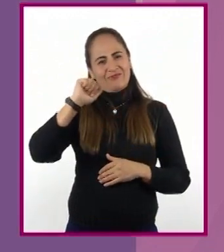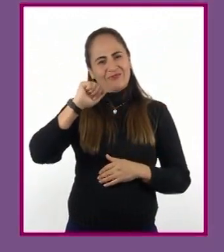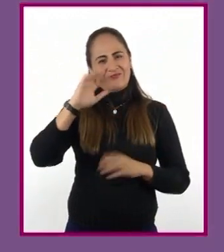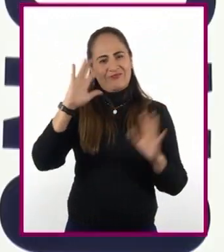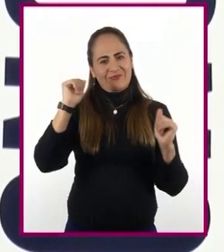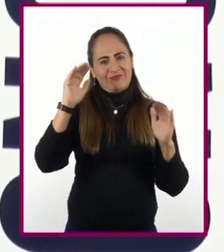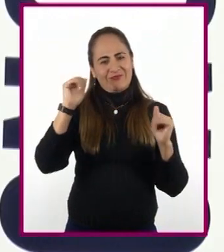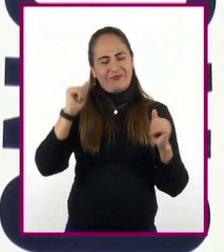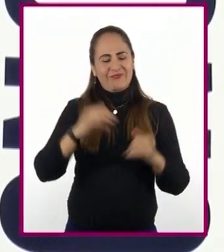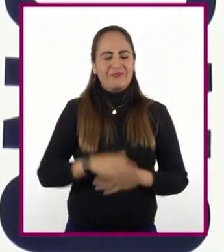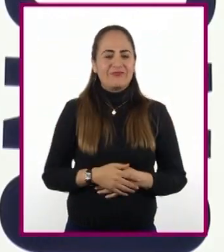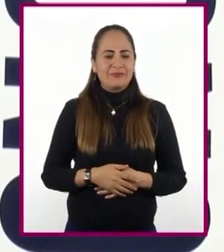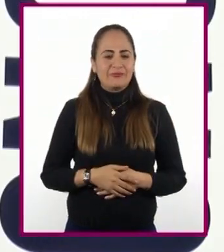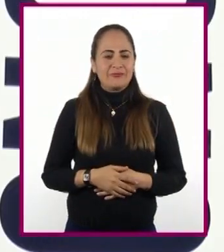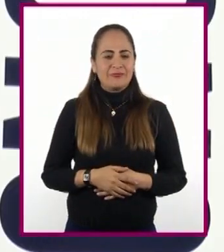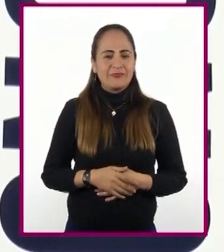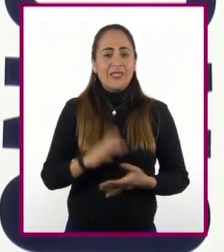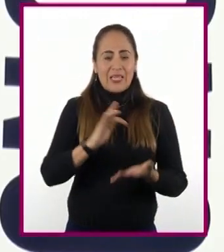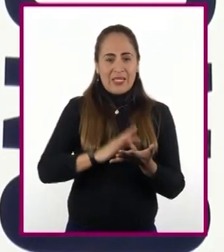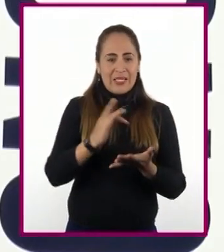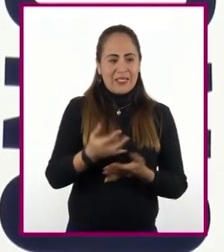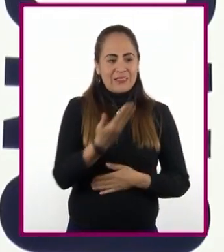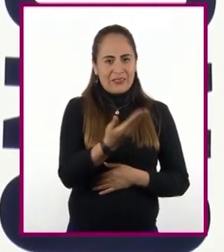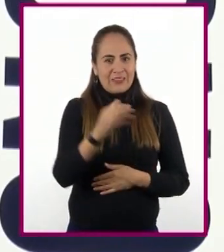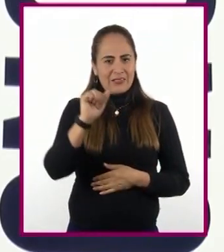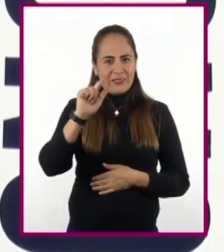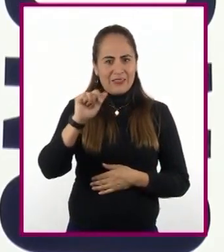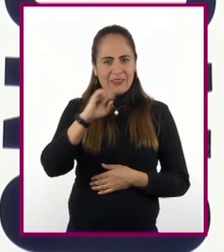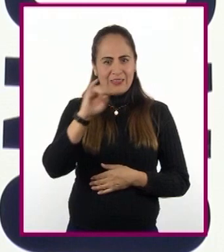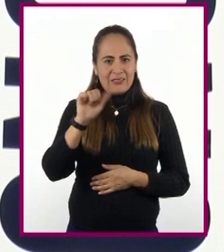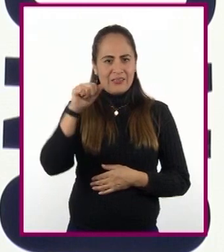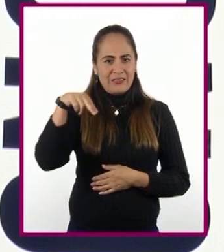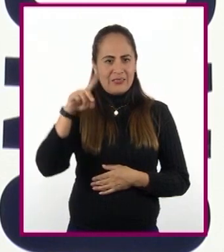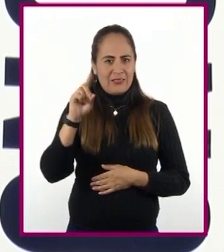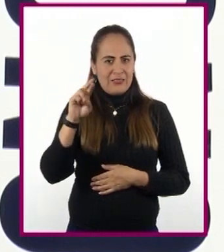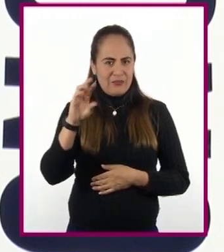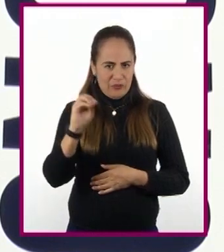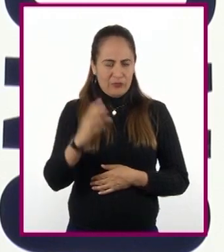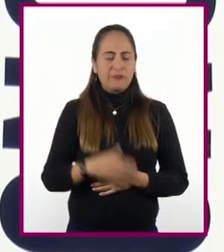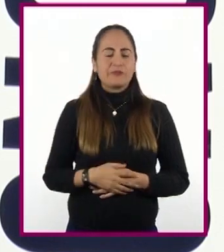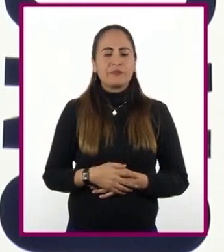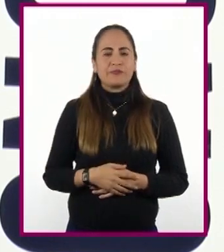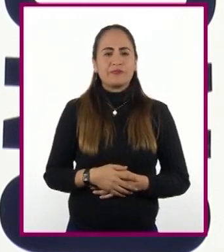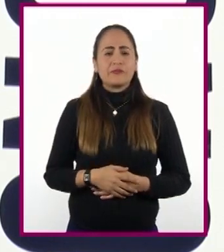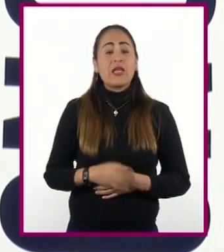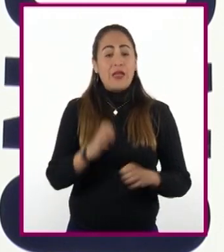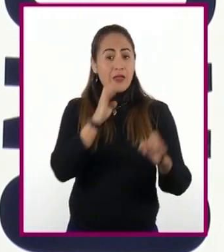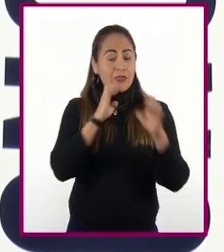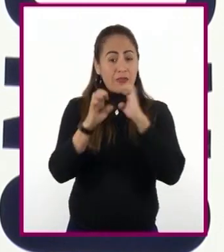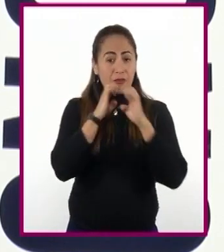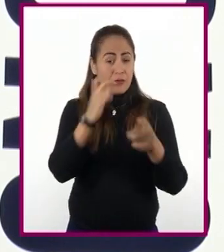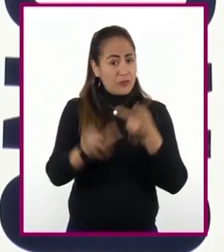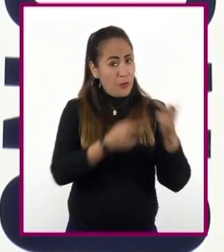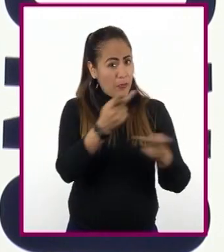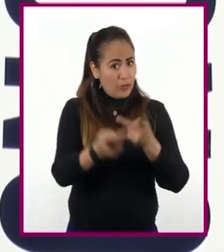luego. Gracias a Alejandro Doyarzábal. Sin duda alguna, esta entrevista nos ha dado un mejor